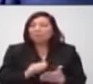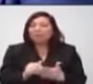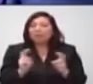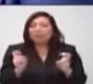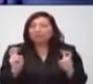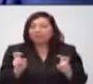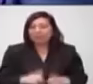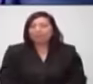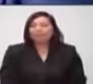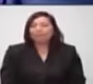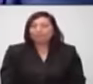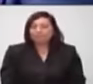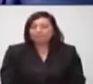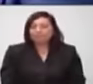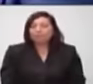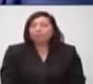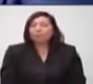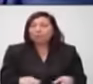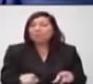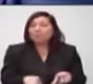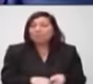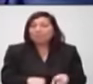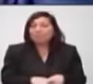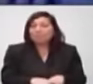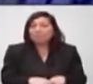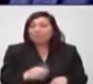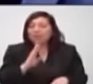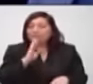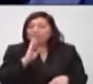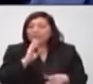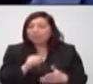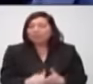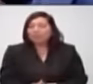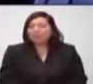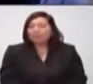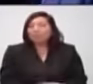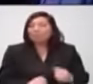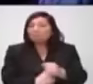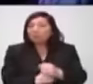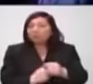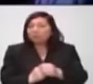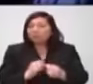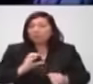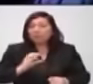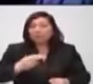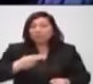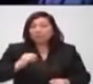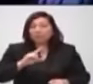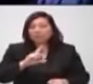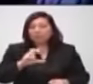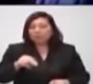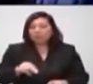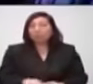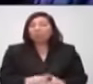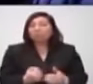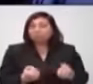puntos. Así también, pues, acabamos de mencionar del puente Chillón. Va a haber